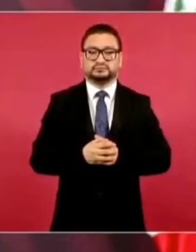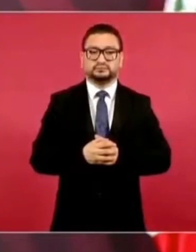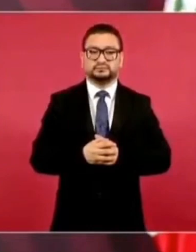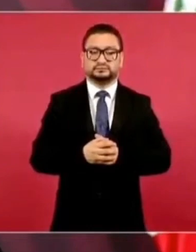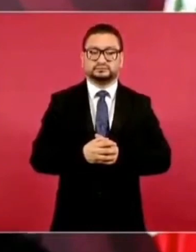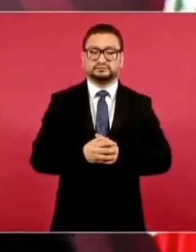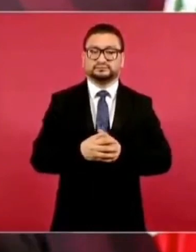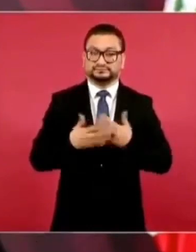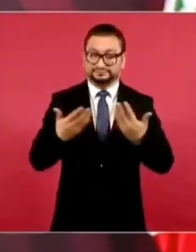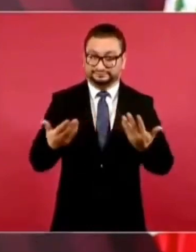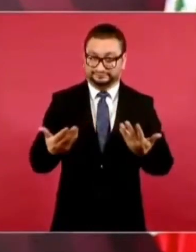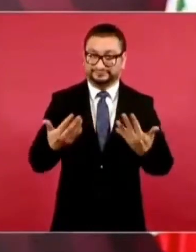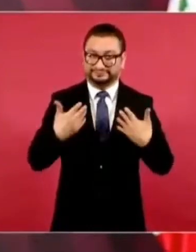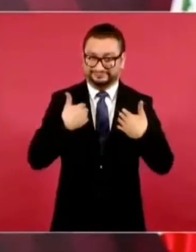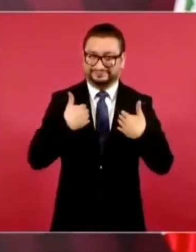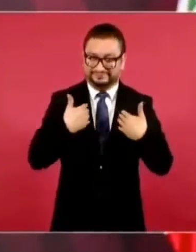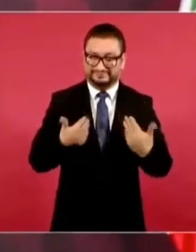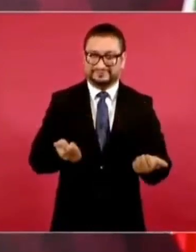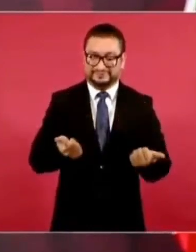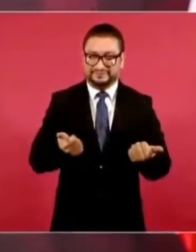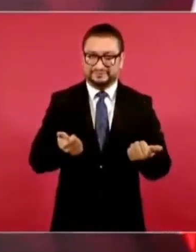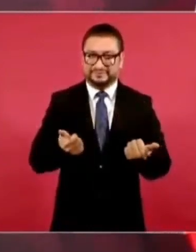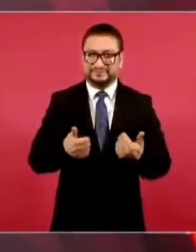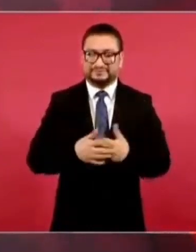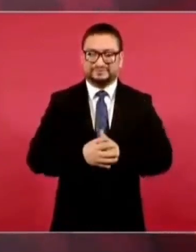¿Me explico?